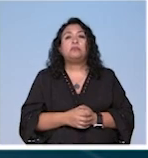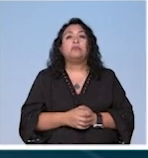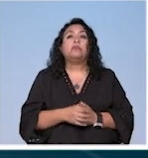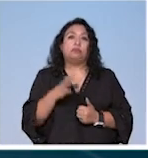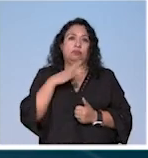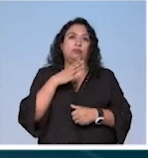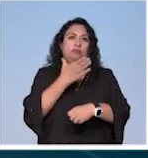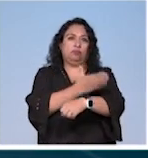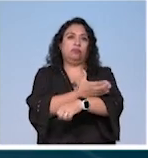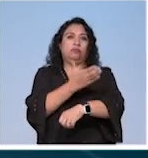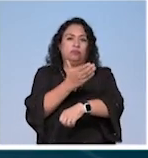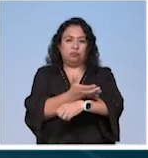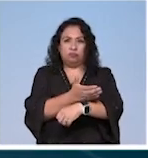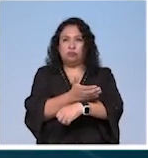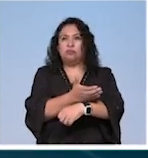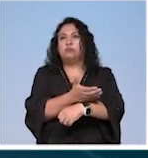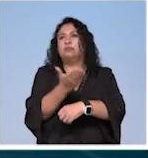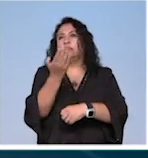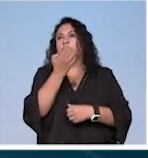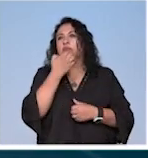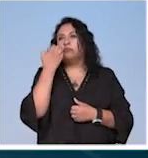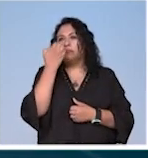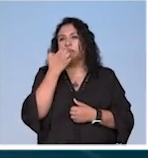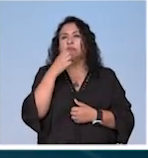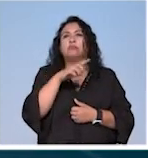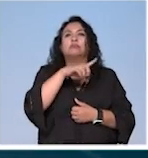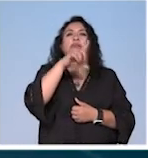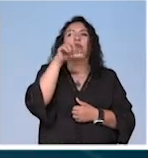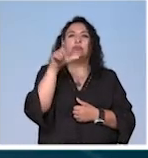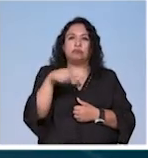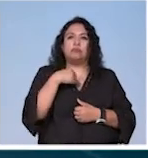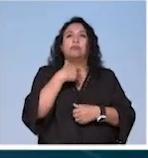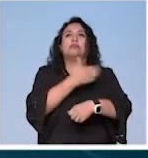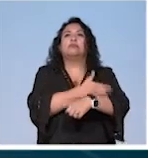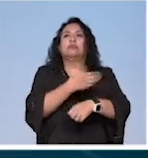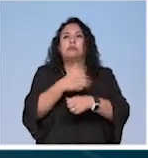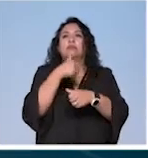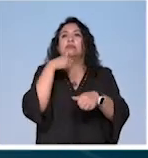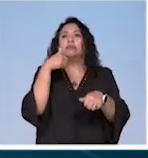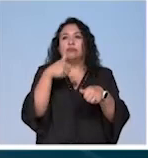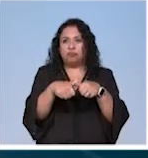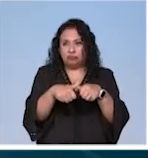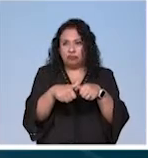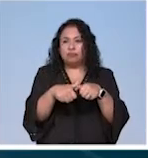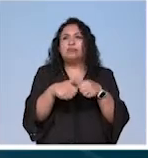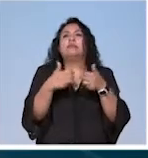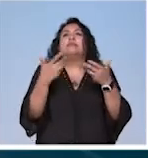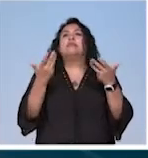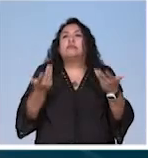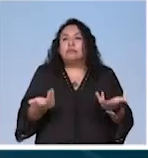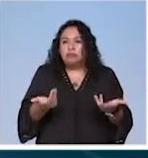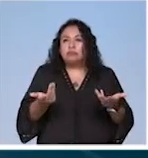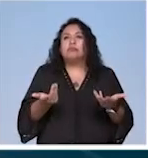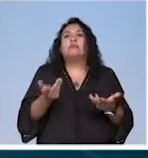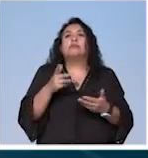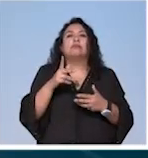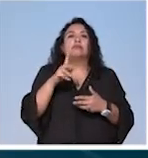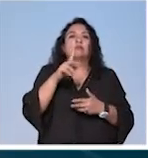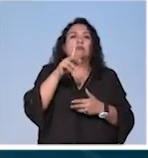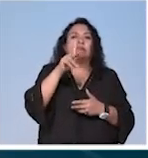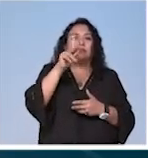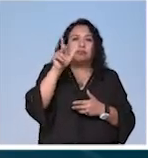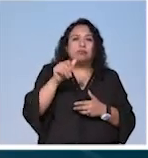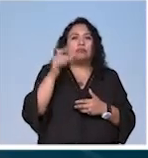tuvo compañeros de escuela que después fueron sus compañeros de letras. ¿Qué es lo que ata a Paz con San